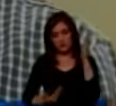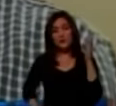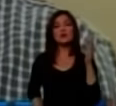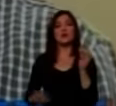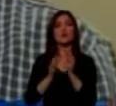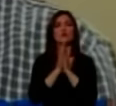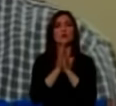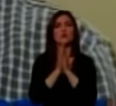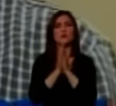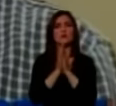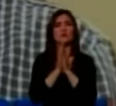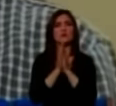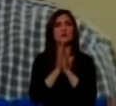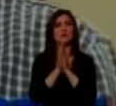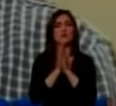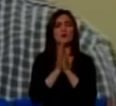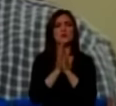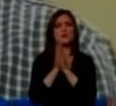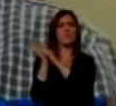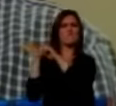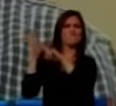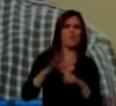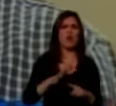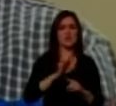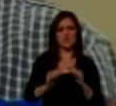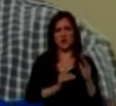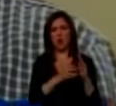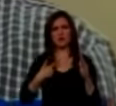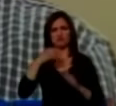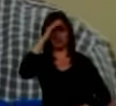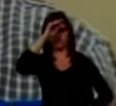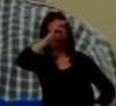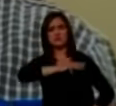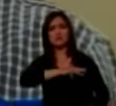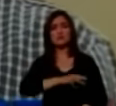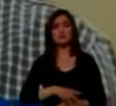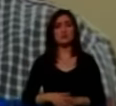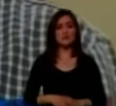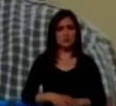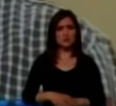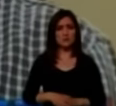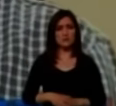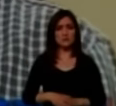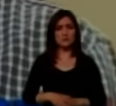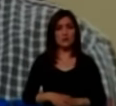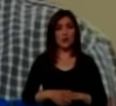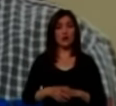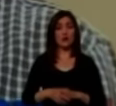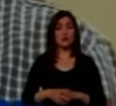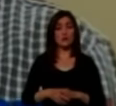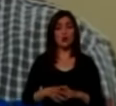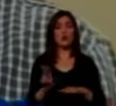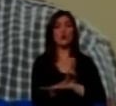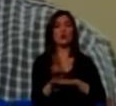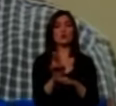República que cese sus atropellos en contra de las Fuerzas Armadas y que no las utilice para distraer